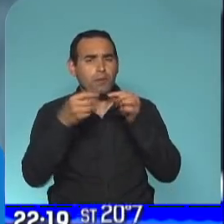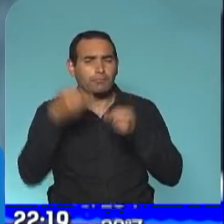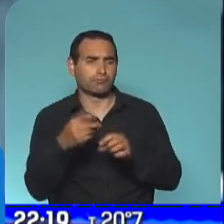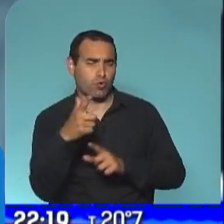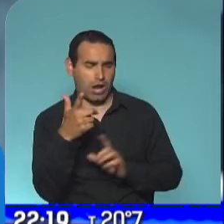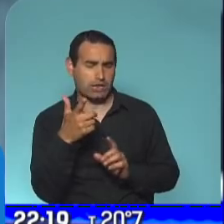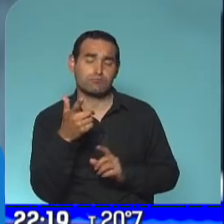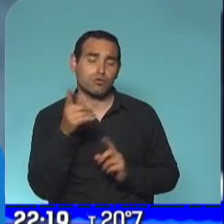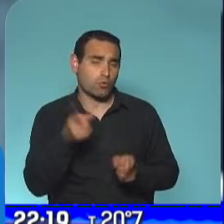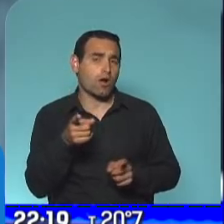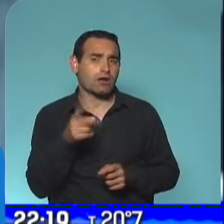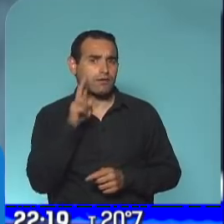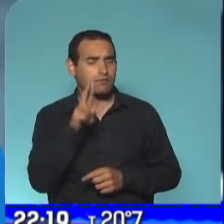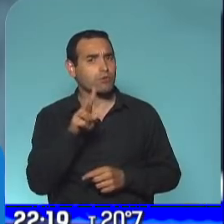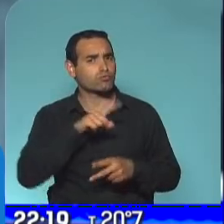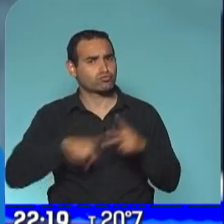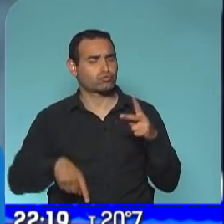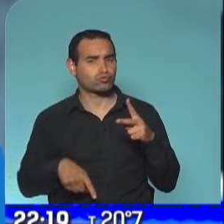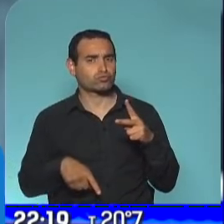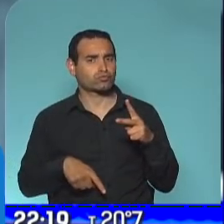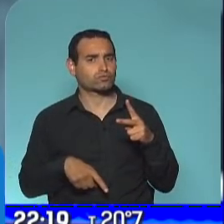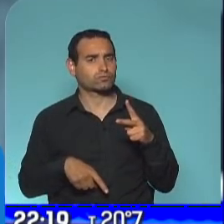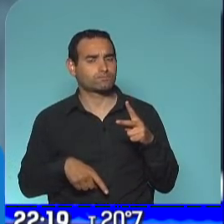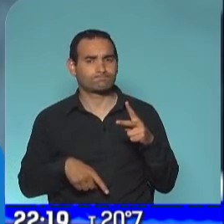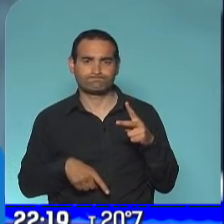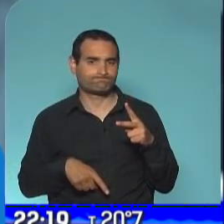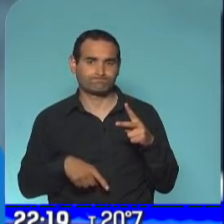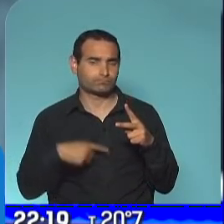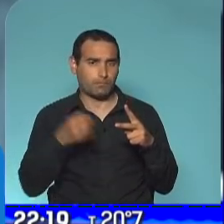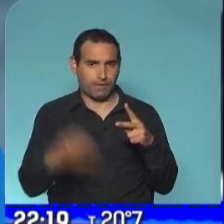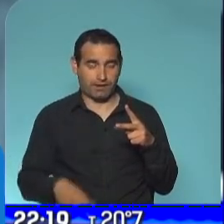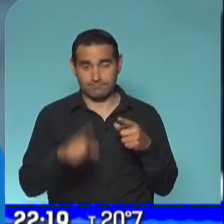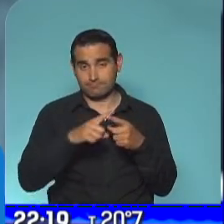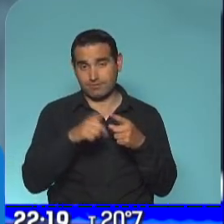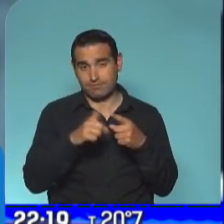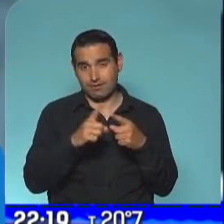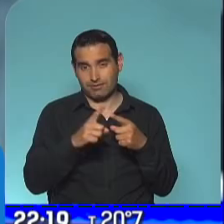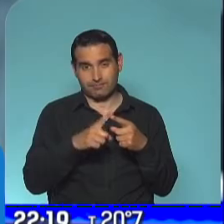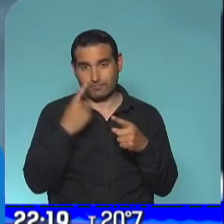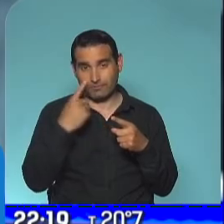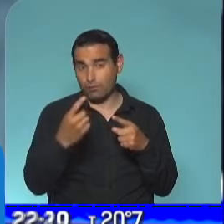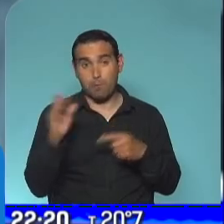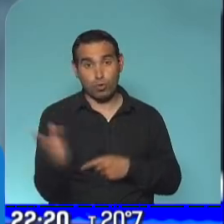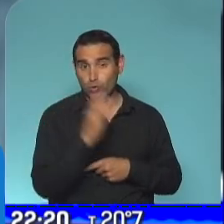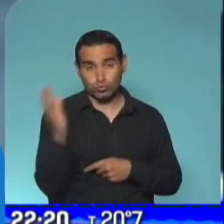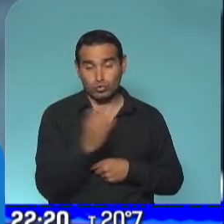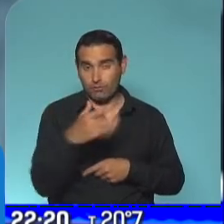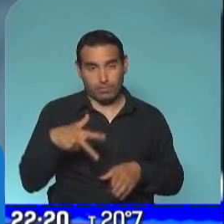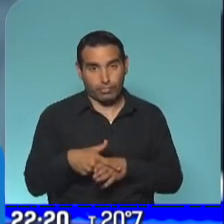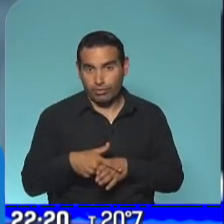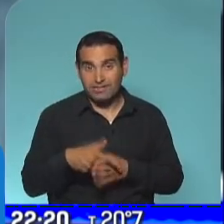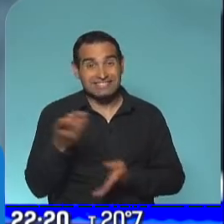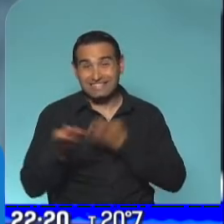ni confiables, es que hay 2 aspectos en que está habiendo una pérdida importante. Una, hay una paralización de la producción y de los